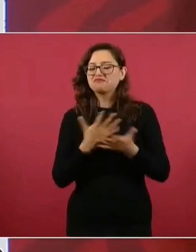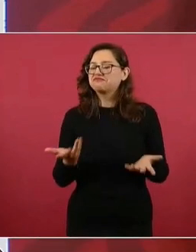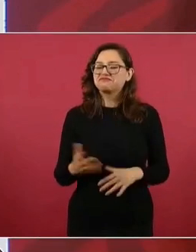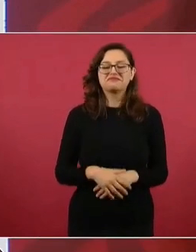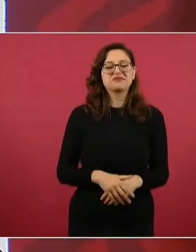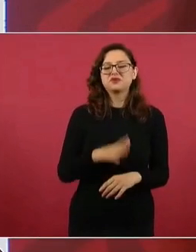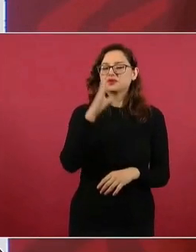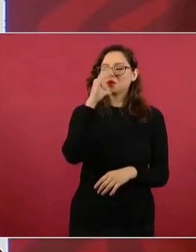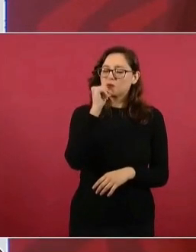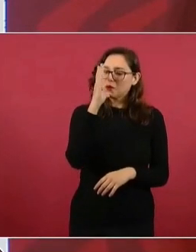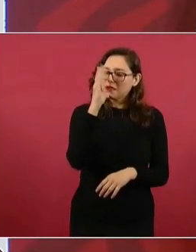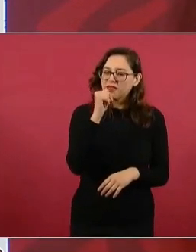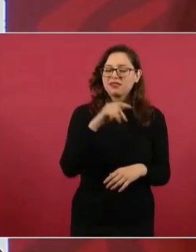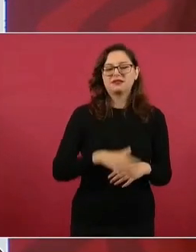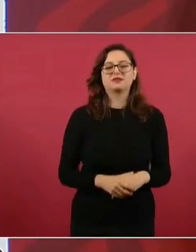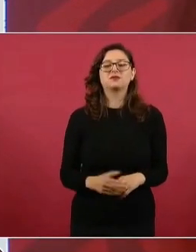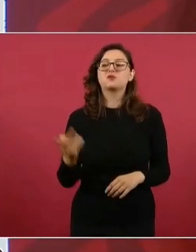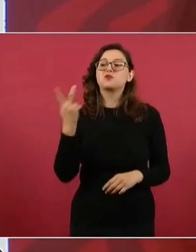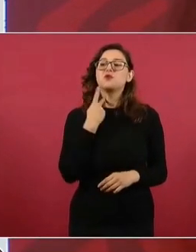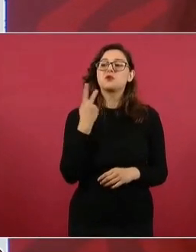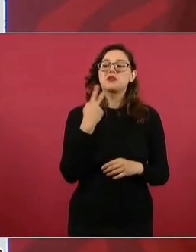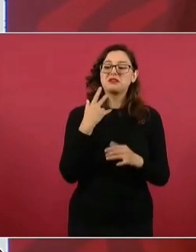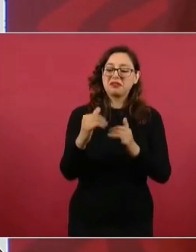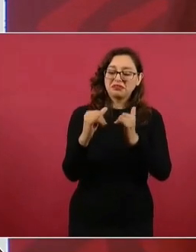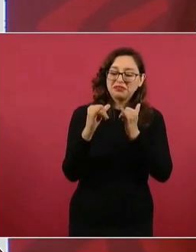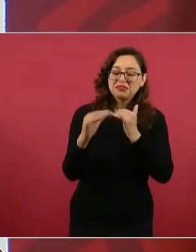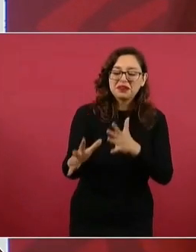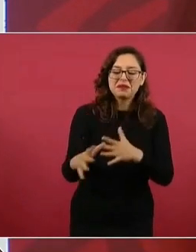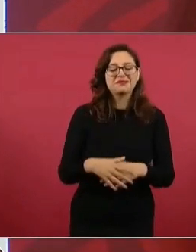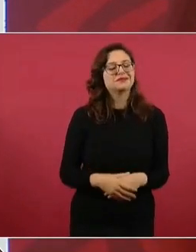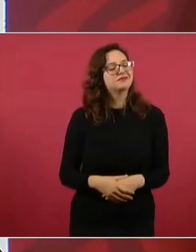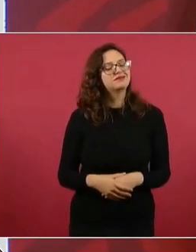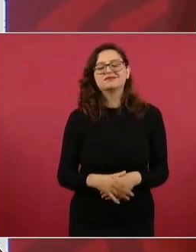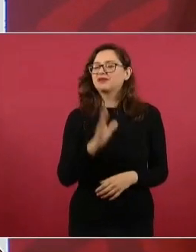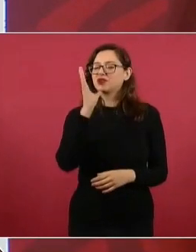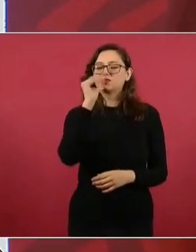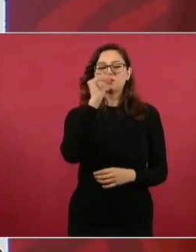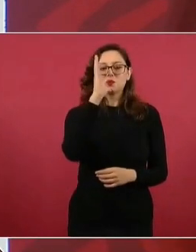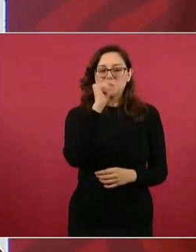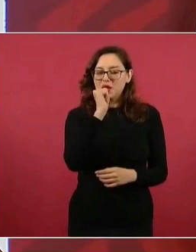el que hace trampa, el que no es